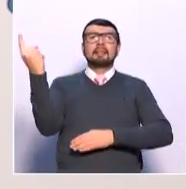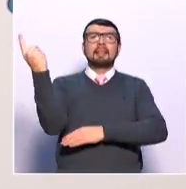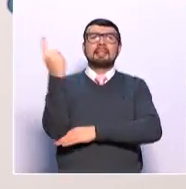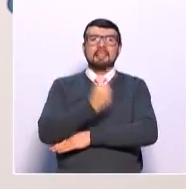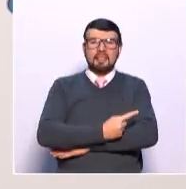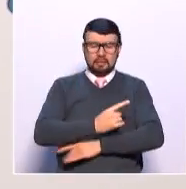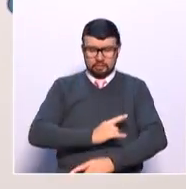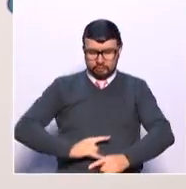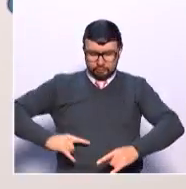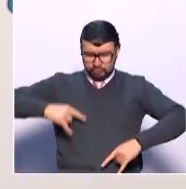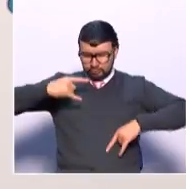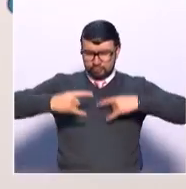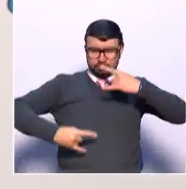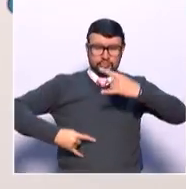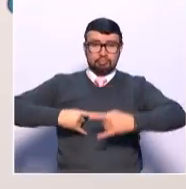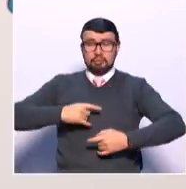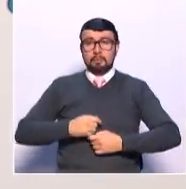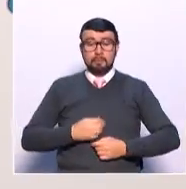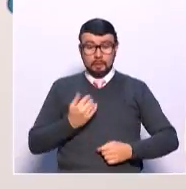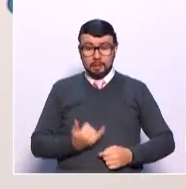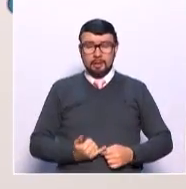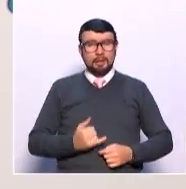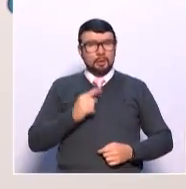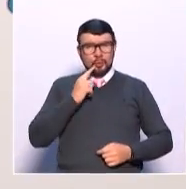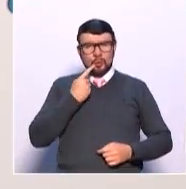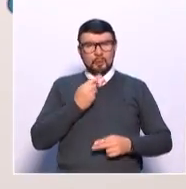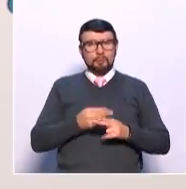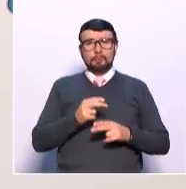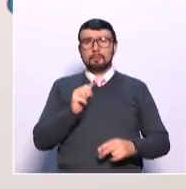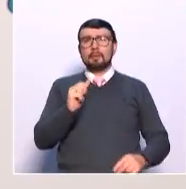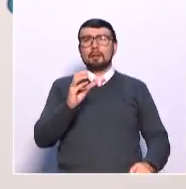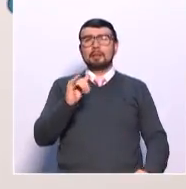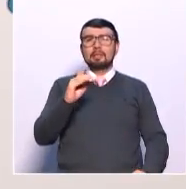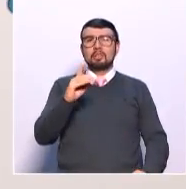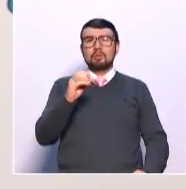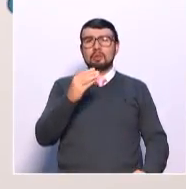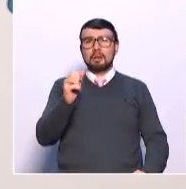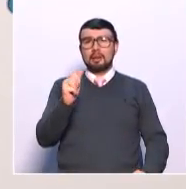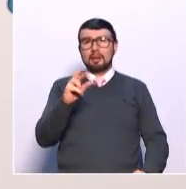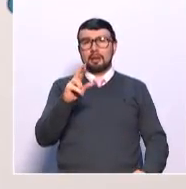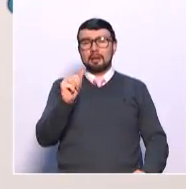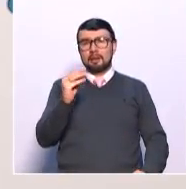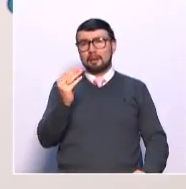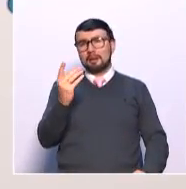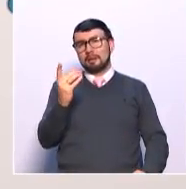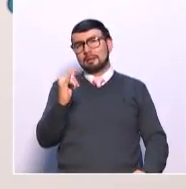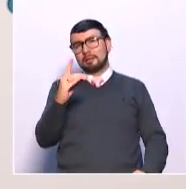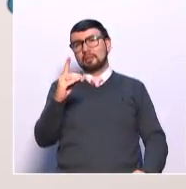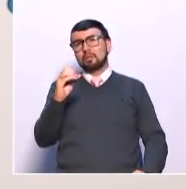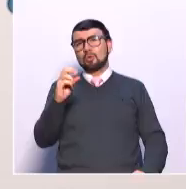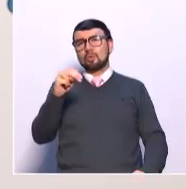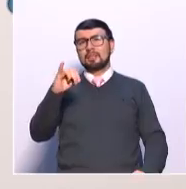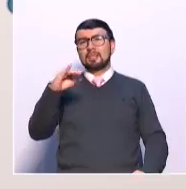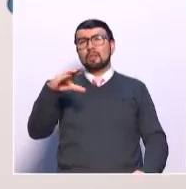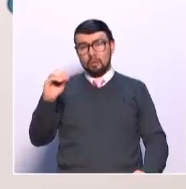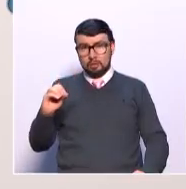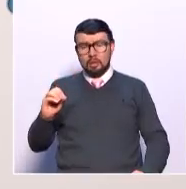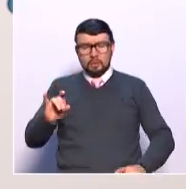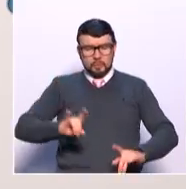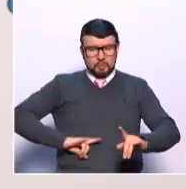producen un ácido que da más ácido araquidónico que es precursor de trombos sanos de prostaglandinas